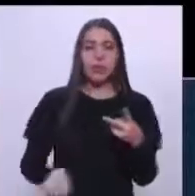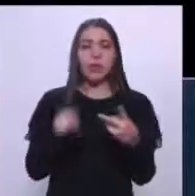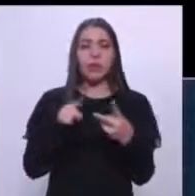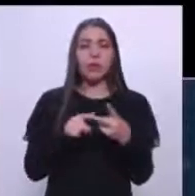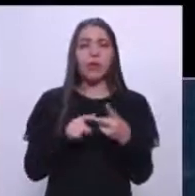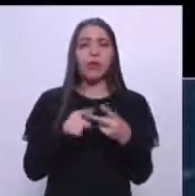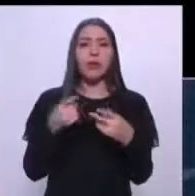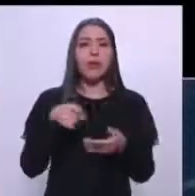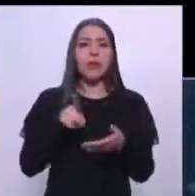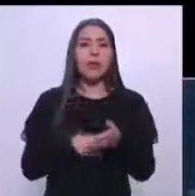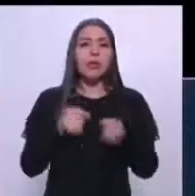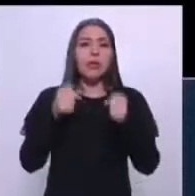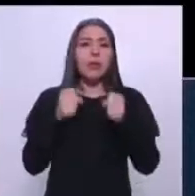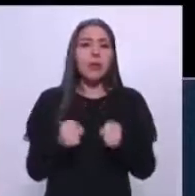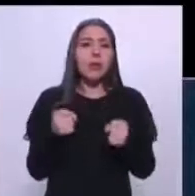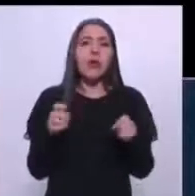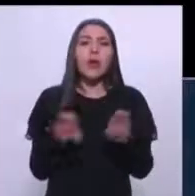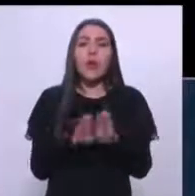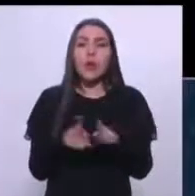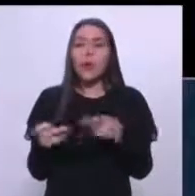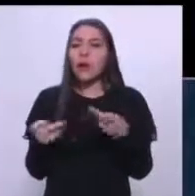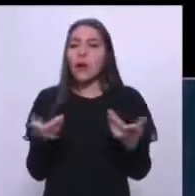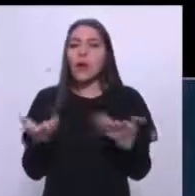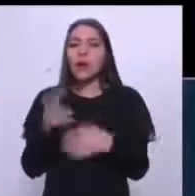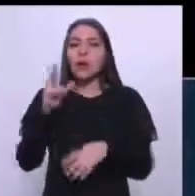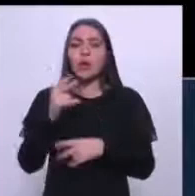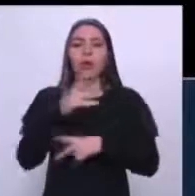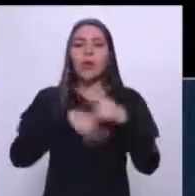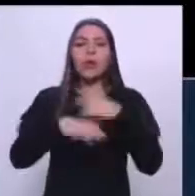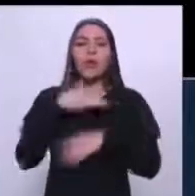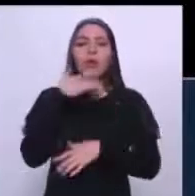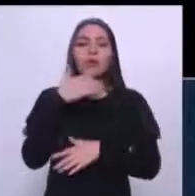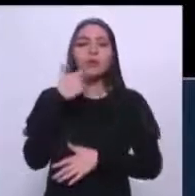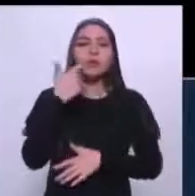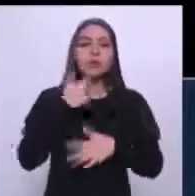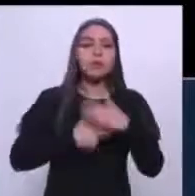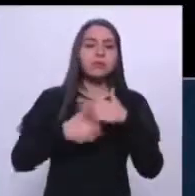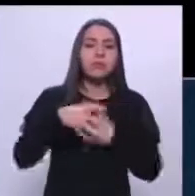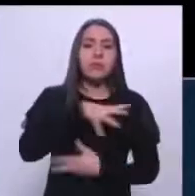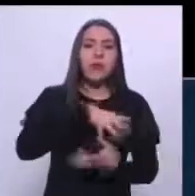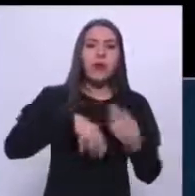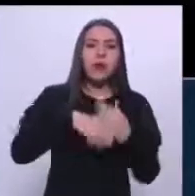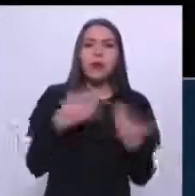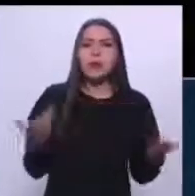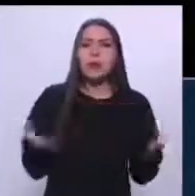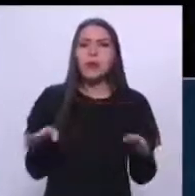para evitar que exista lavado de dinero. ¿En qué sentido se caminó como conclusiones de